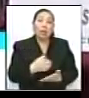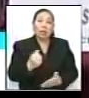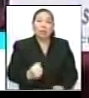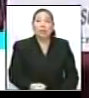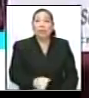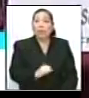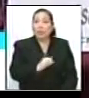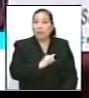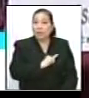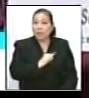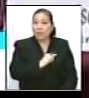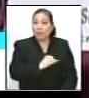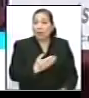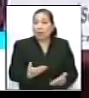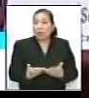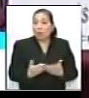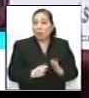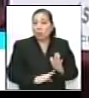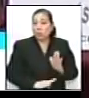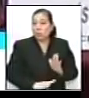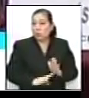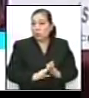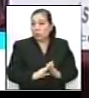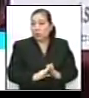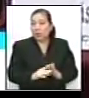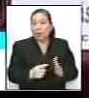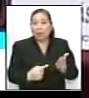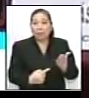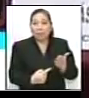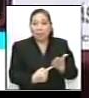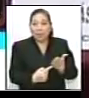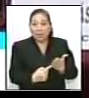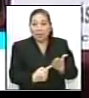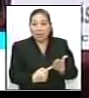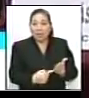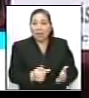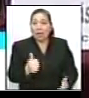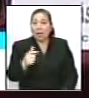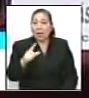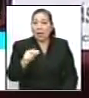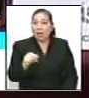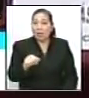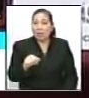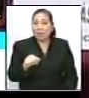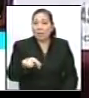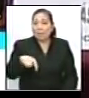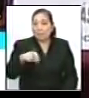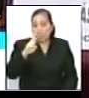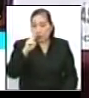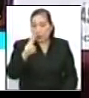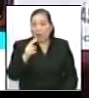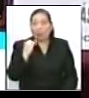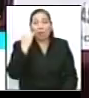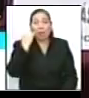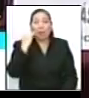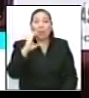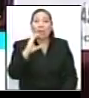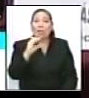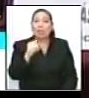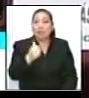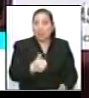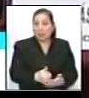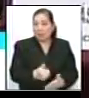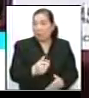el Instituto de Educación Superior Tecnológico a las Peruanas de ICA. Sin